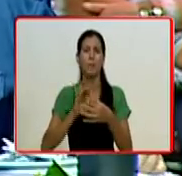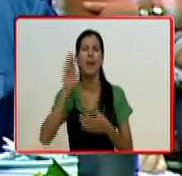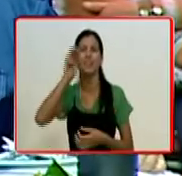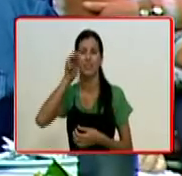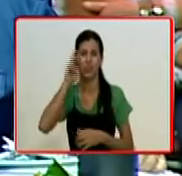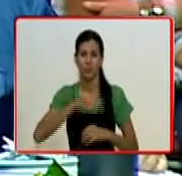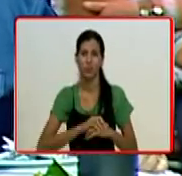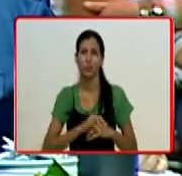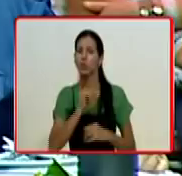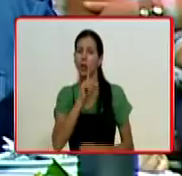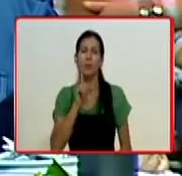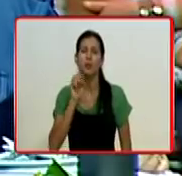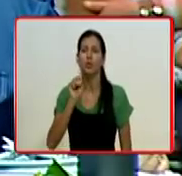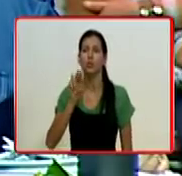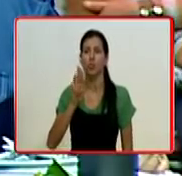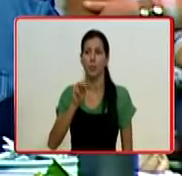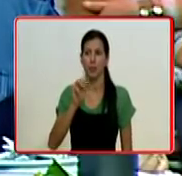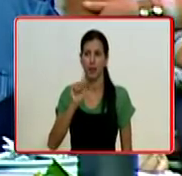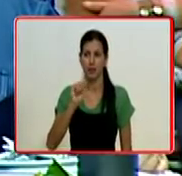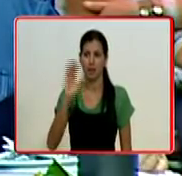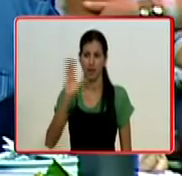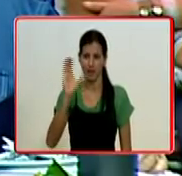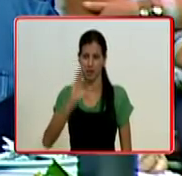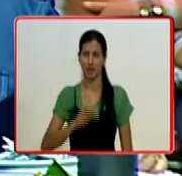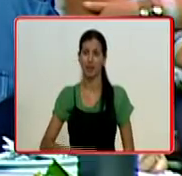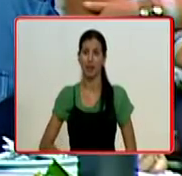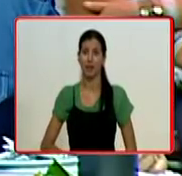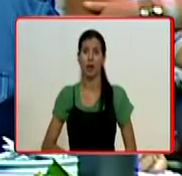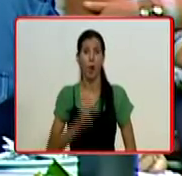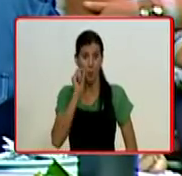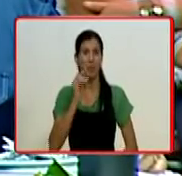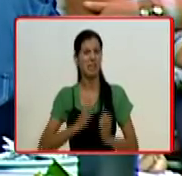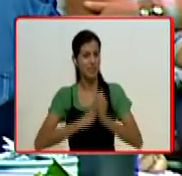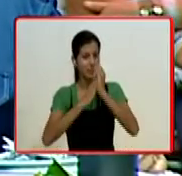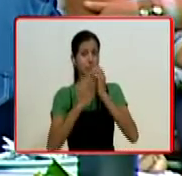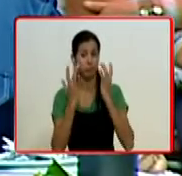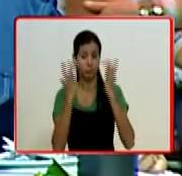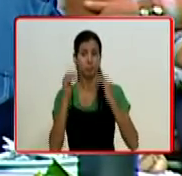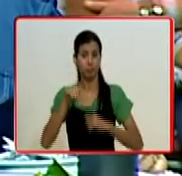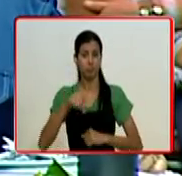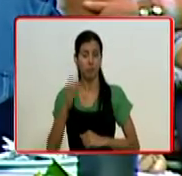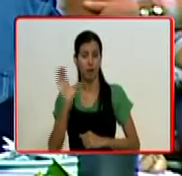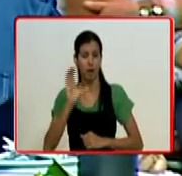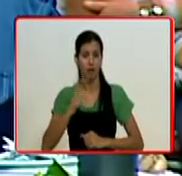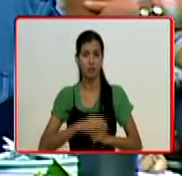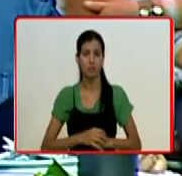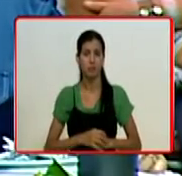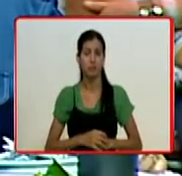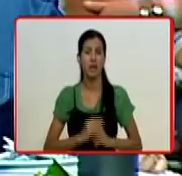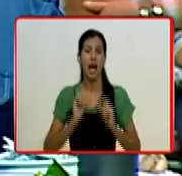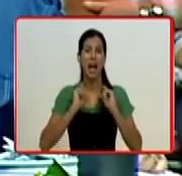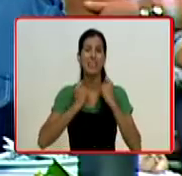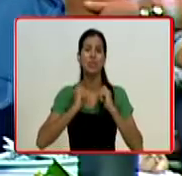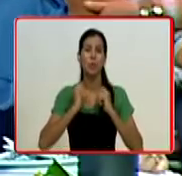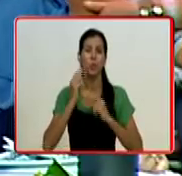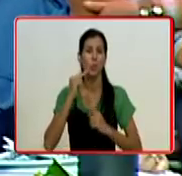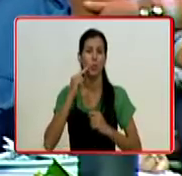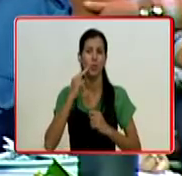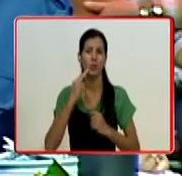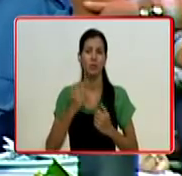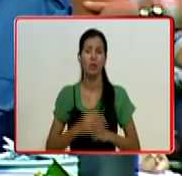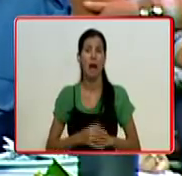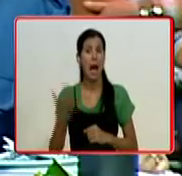SUMA, Caracas. Era un destacado líder popular de Caracas, Aristóbulis Turis. Ya era